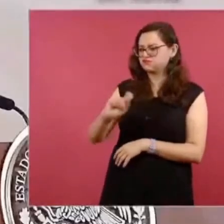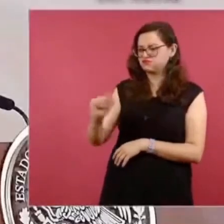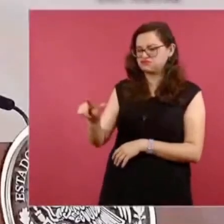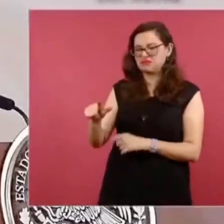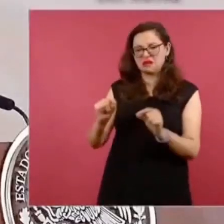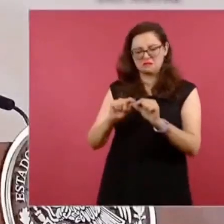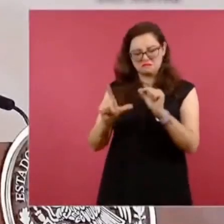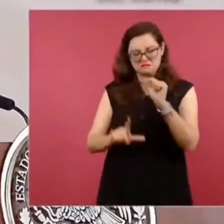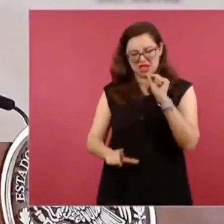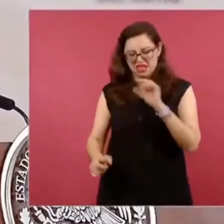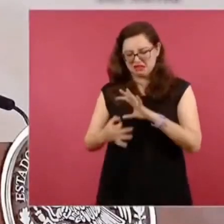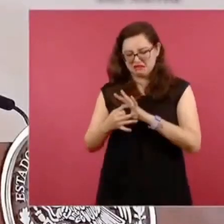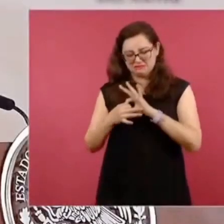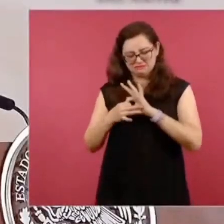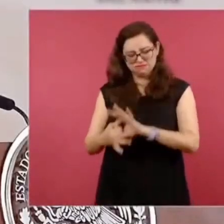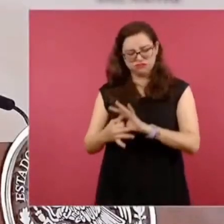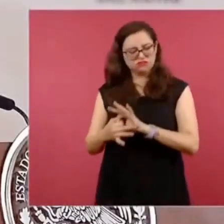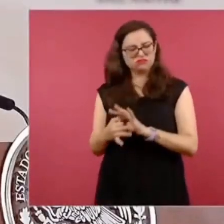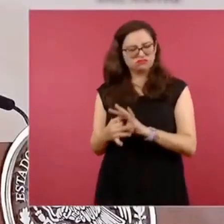inteligentes.